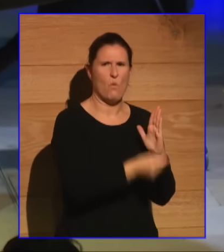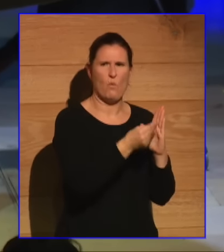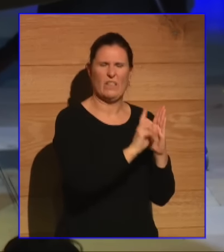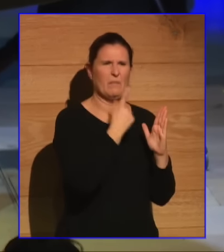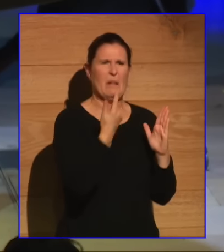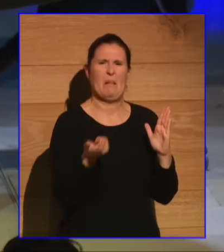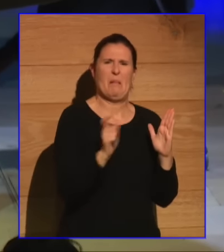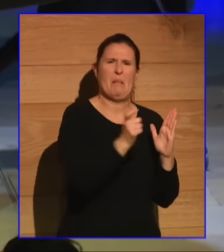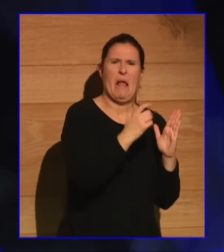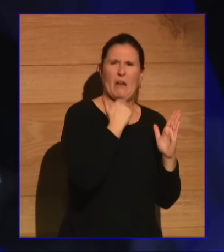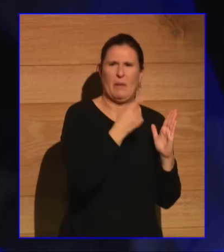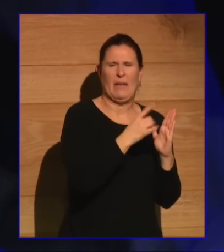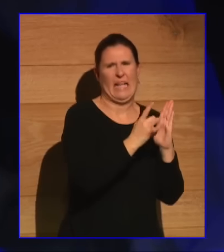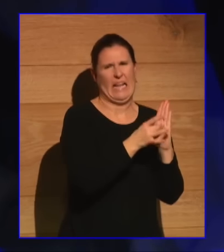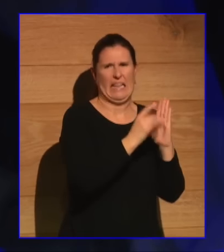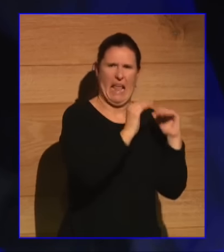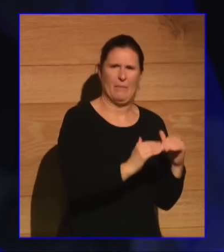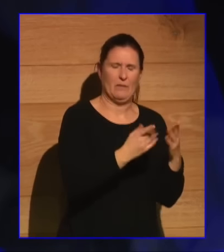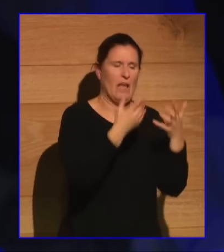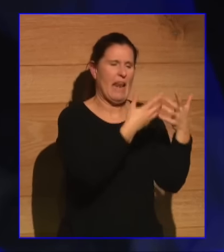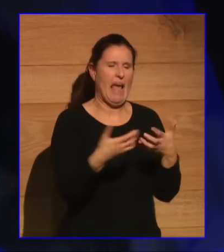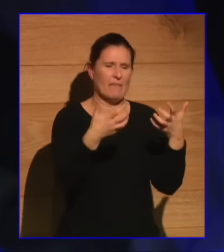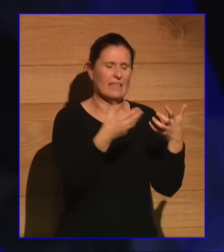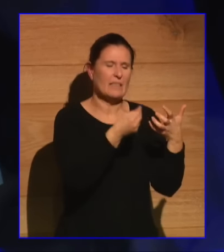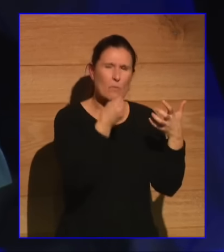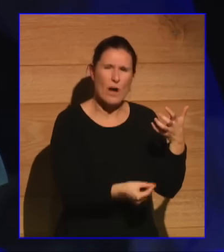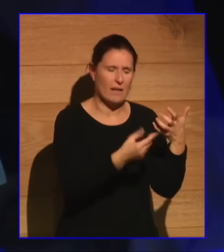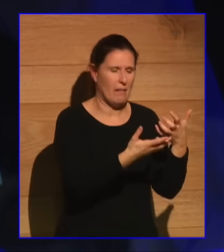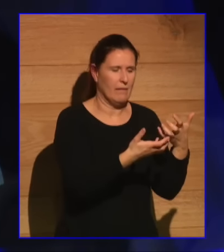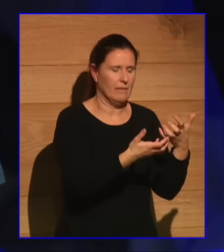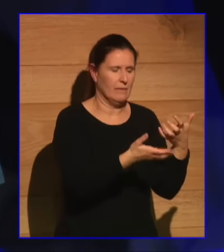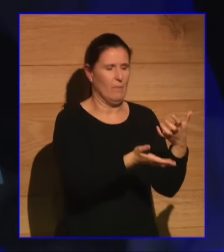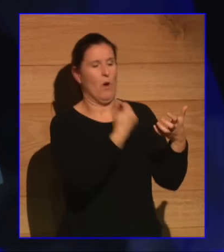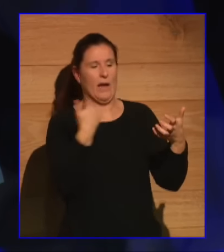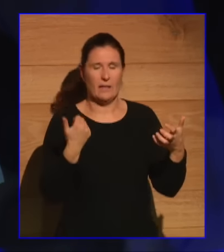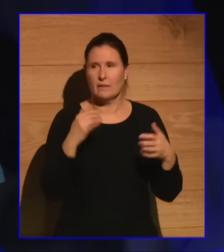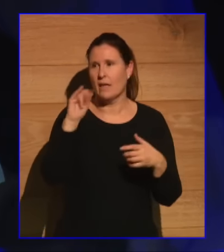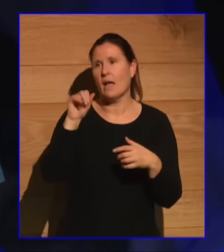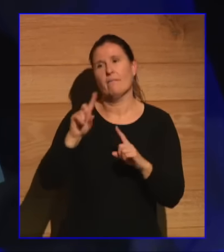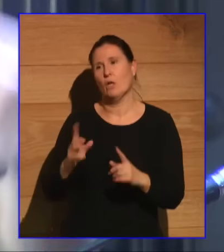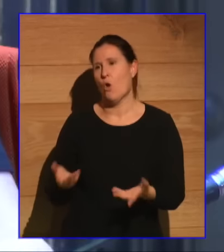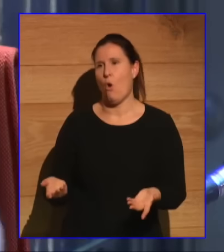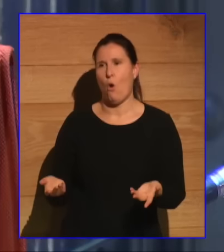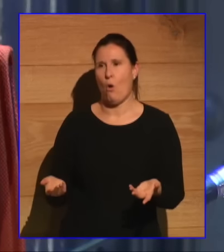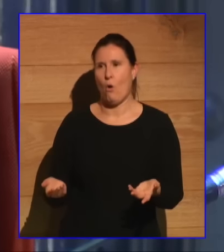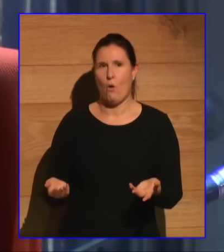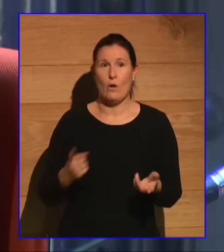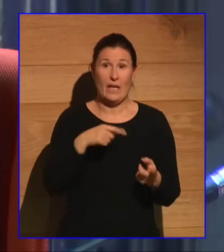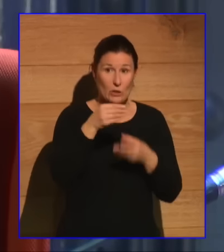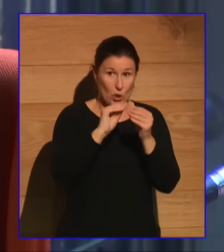unas palabritas más y las frases buenas se las voy a quitar? No, Javi. Eso no. Es lo que hago cuando te paso el manuscrito,